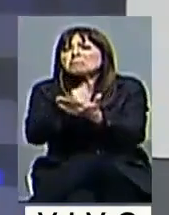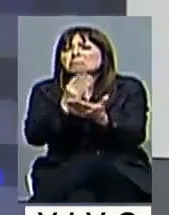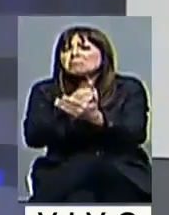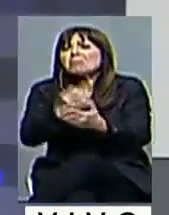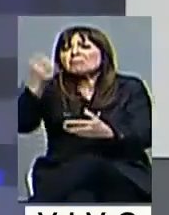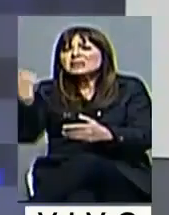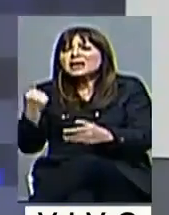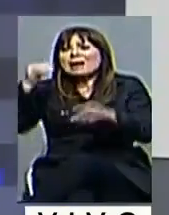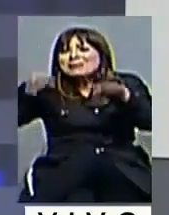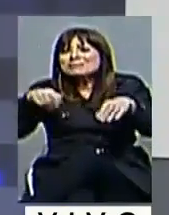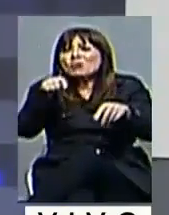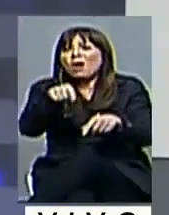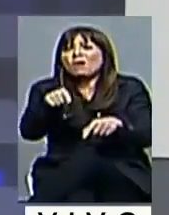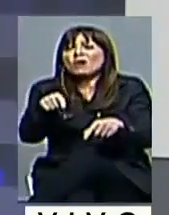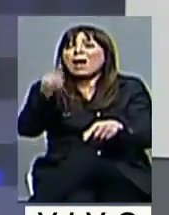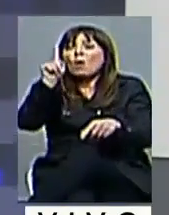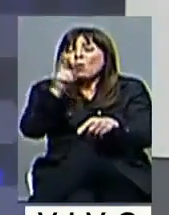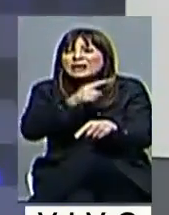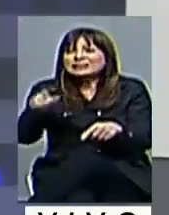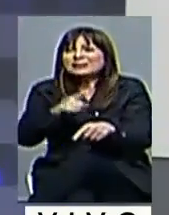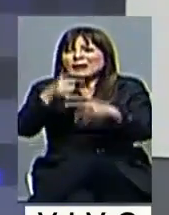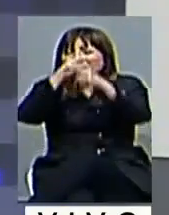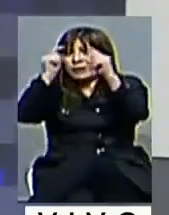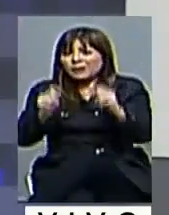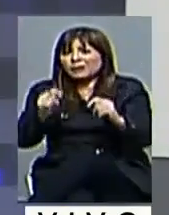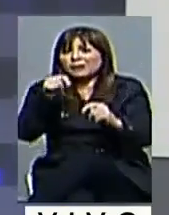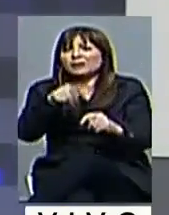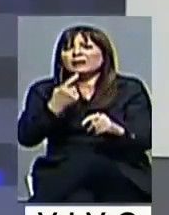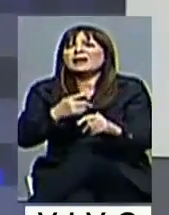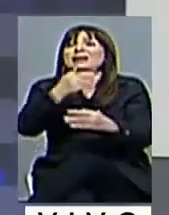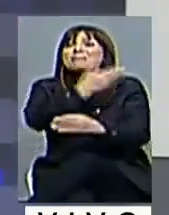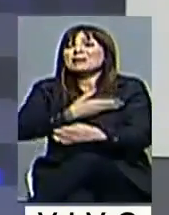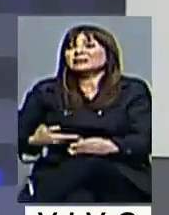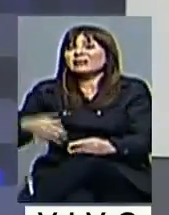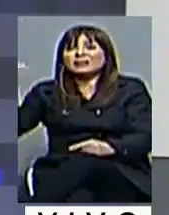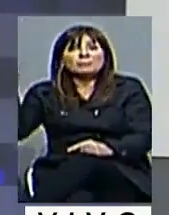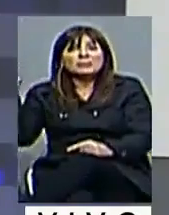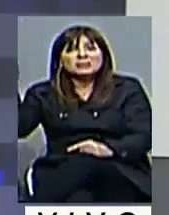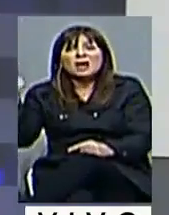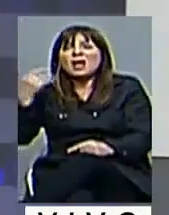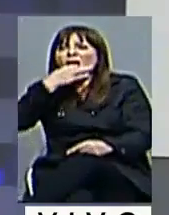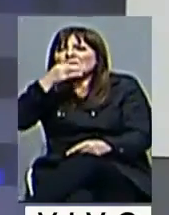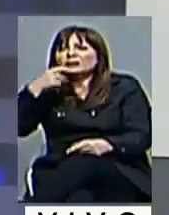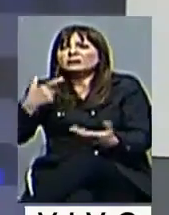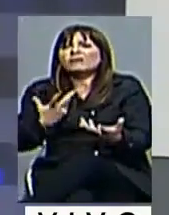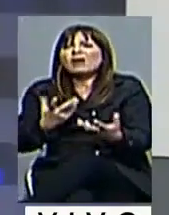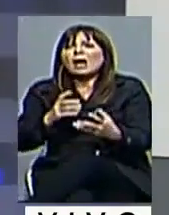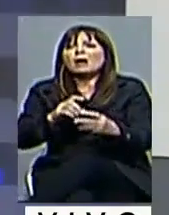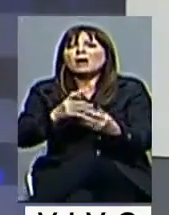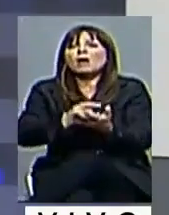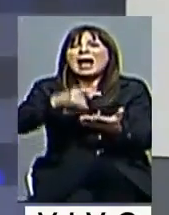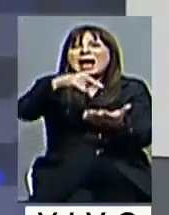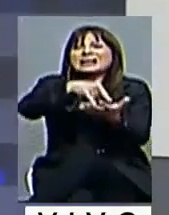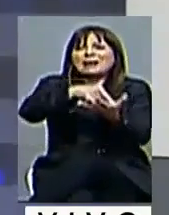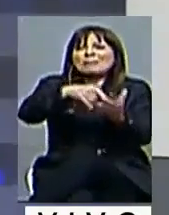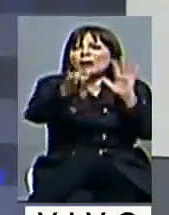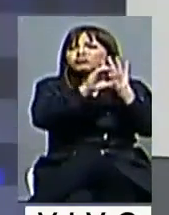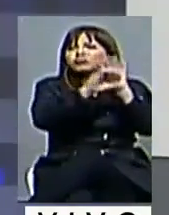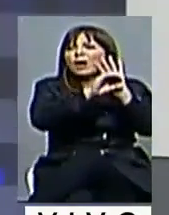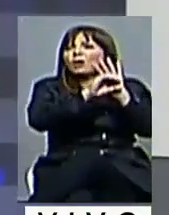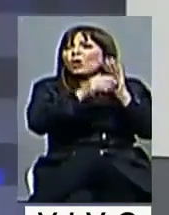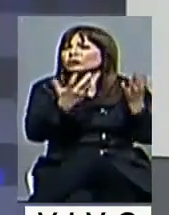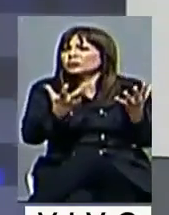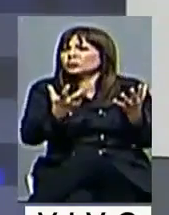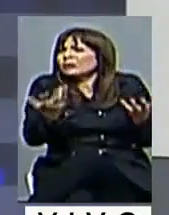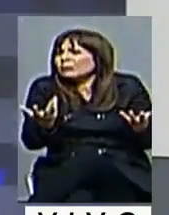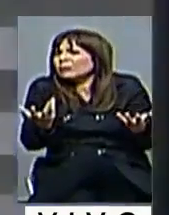parecido. Estamos una semana más en campaña y el presidente Piñera dice que va a una asamblea constituyente. O sea, solo le faltó decir eso.